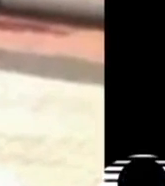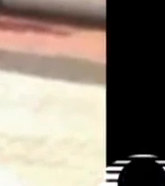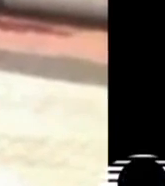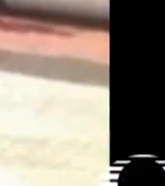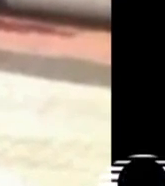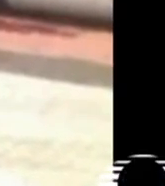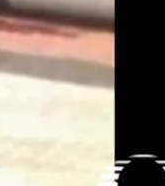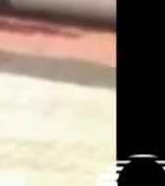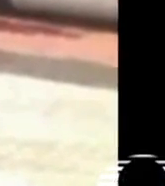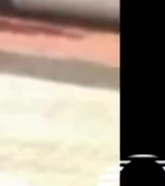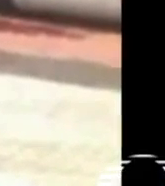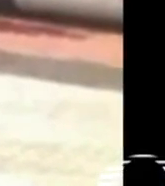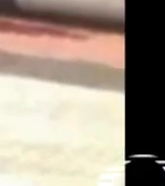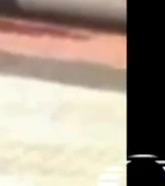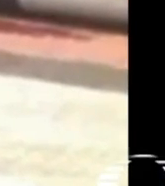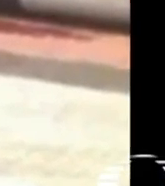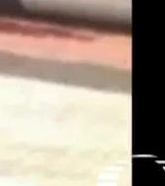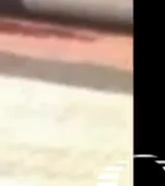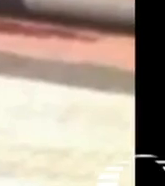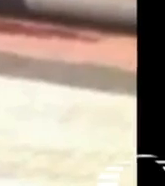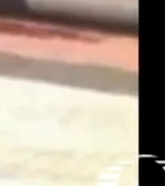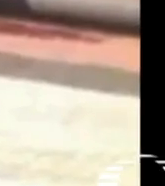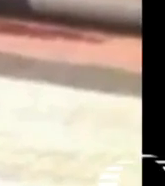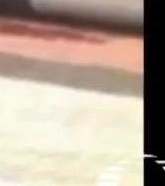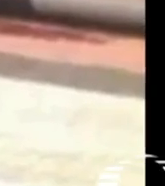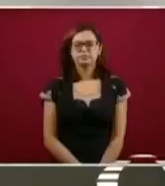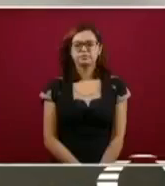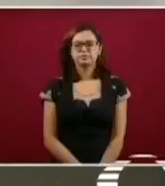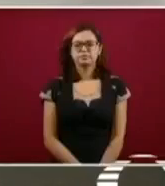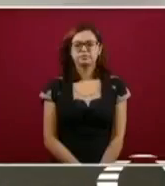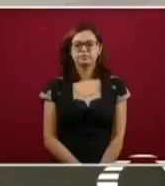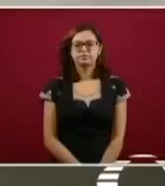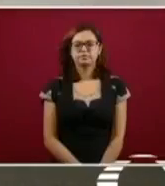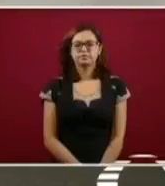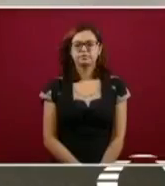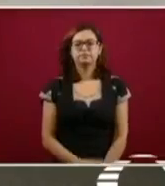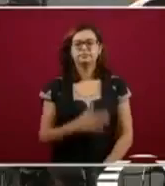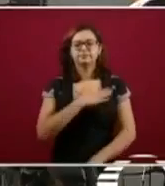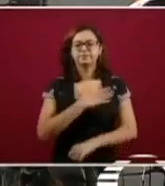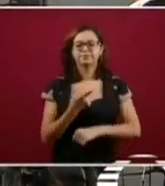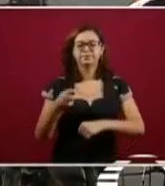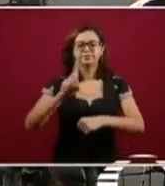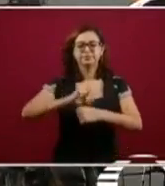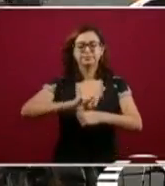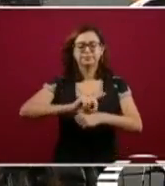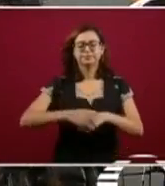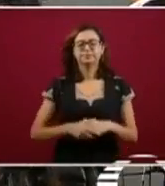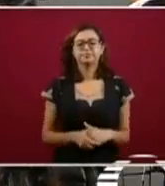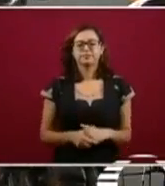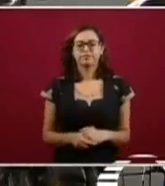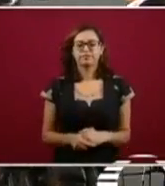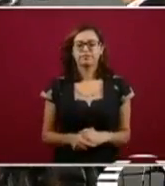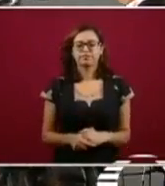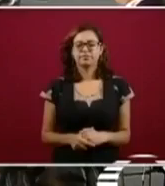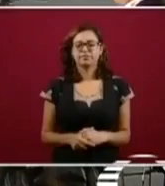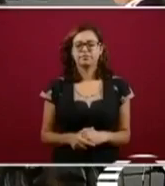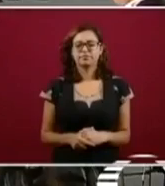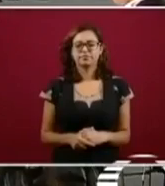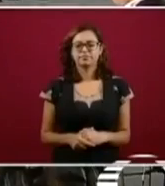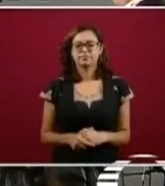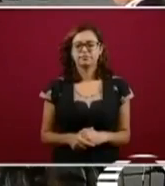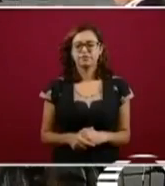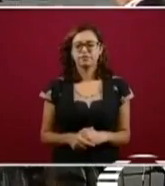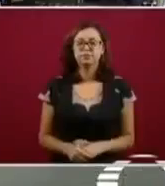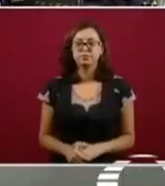El militar fue trasladado aún con vida a un hospital de Uruapan, donde murió. El presidente López Obrador lamentó este homicidio. Nosotros tenemos